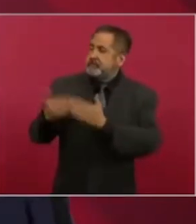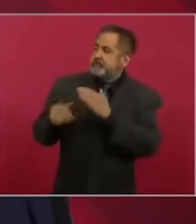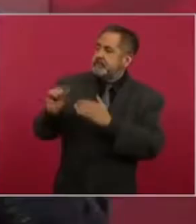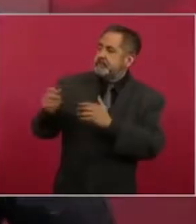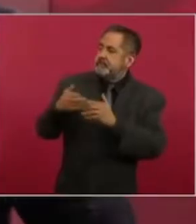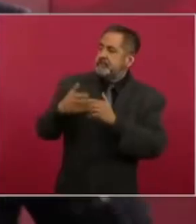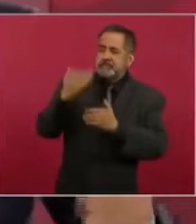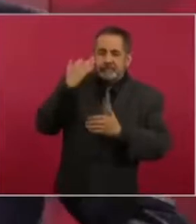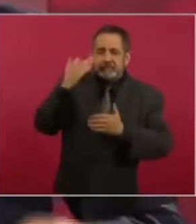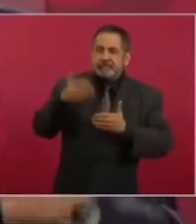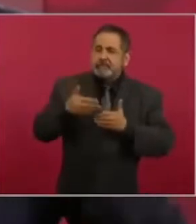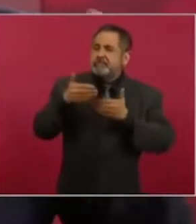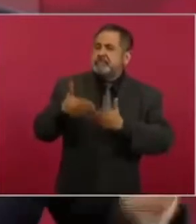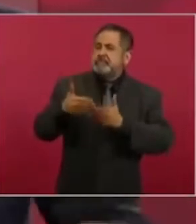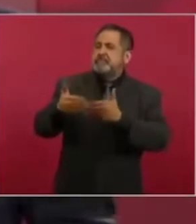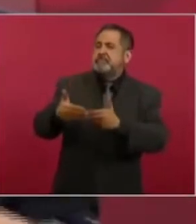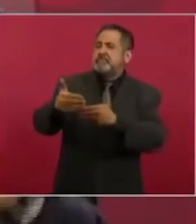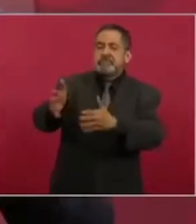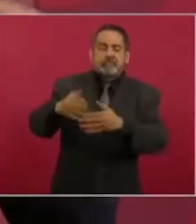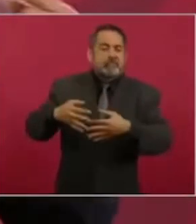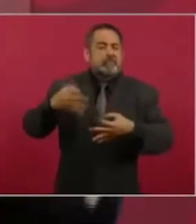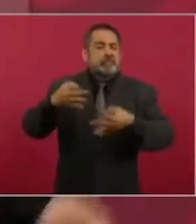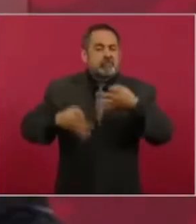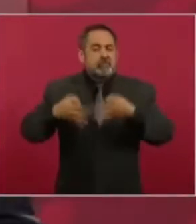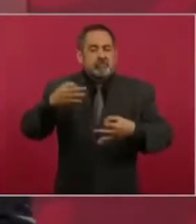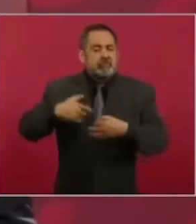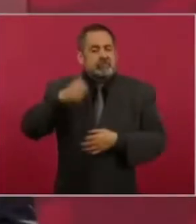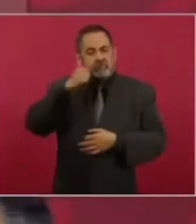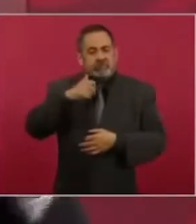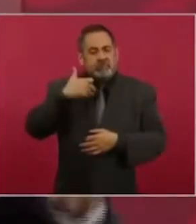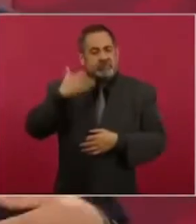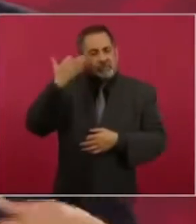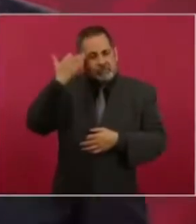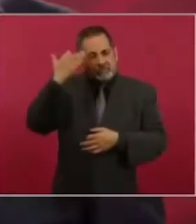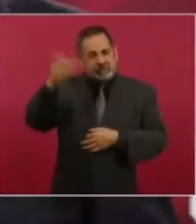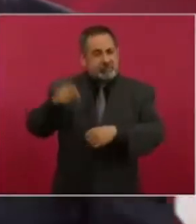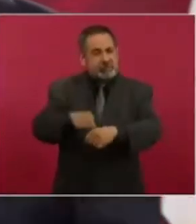y como estos juicios los